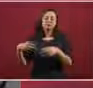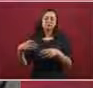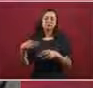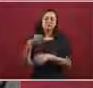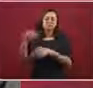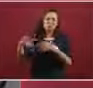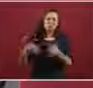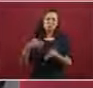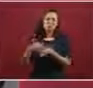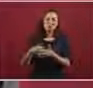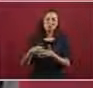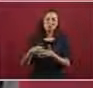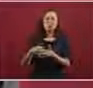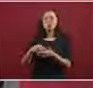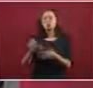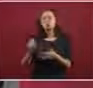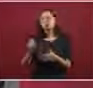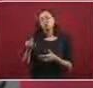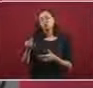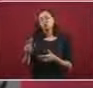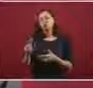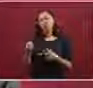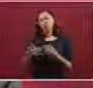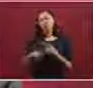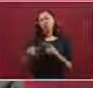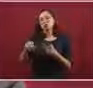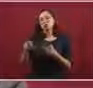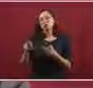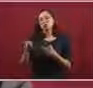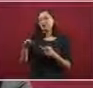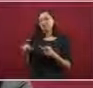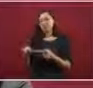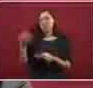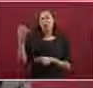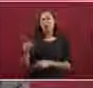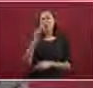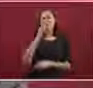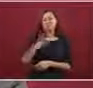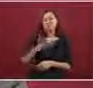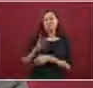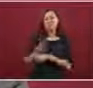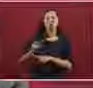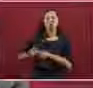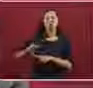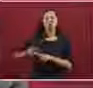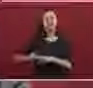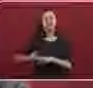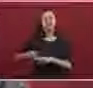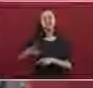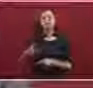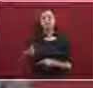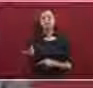municipios como Soto La Marina, en Tamaulipas, eso es lo que hoy nos informaron, ¿sí?